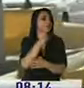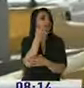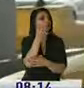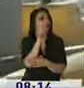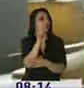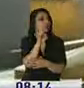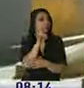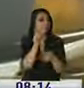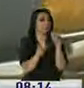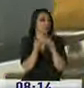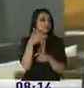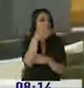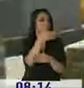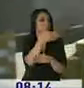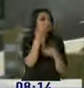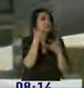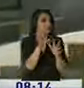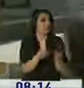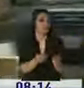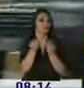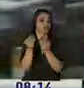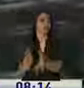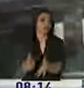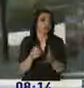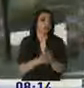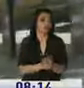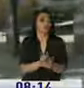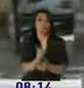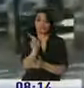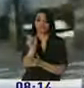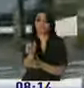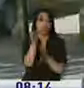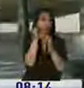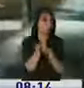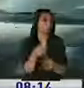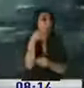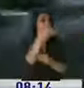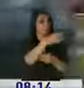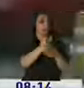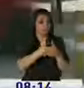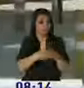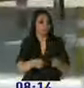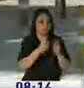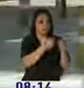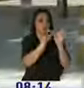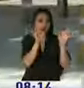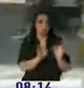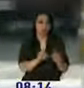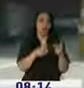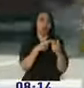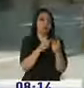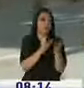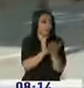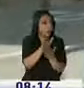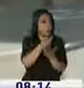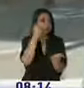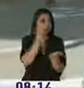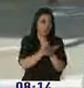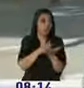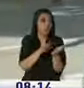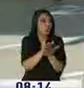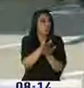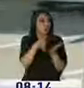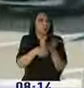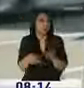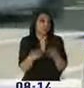dispositivos. Estos dispositivos pues son entregados en el momento que ya se entrega la solicitud, se entregan las copias de los documentos